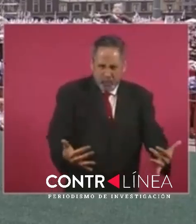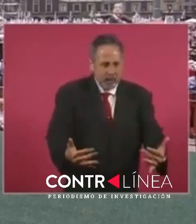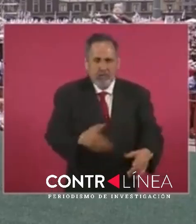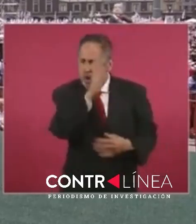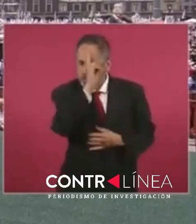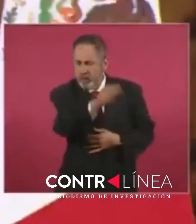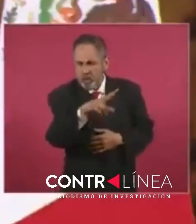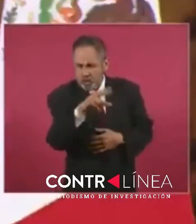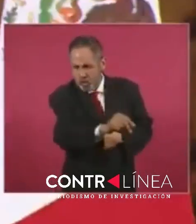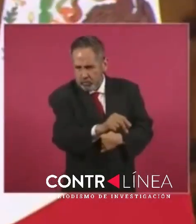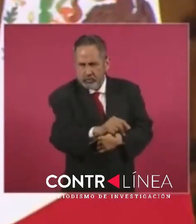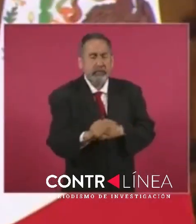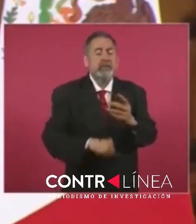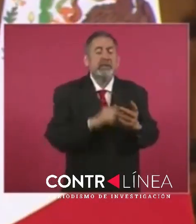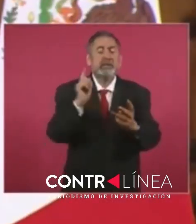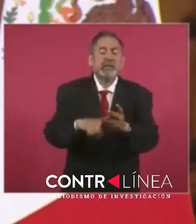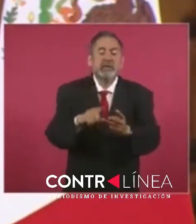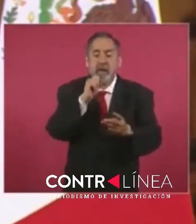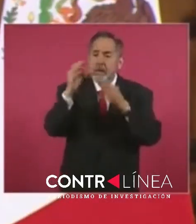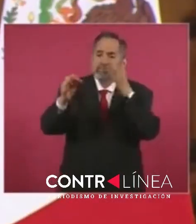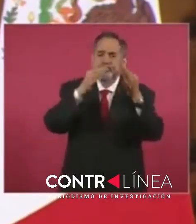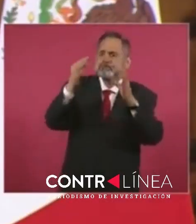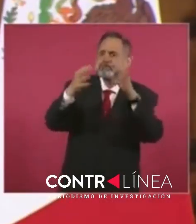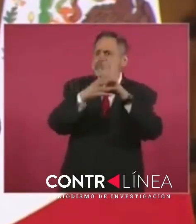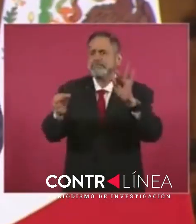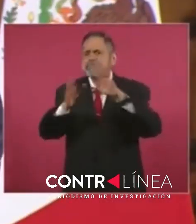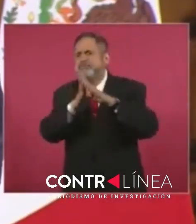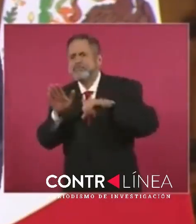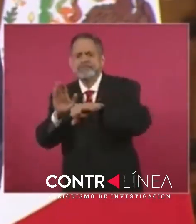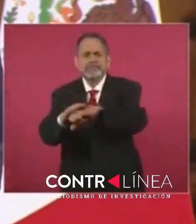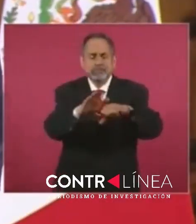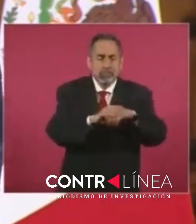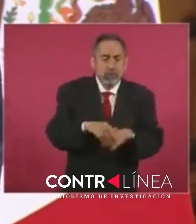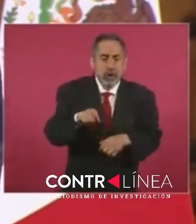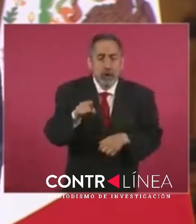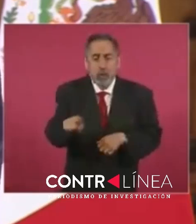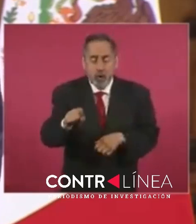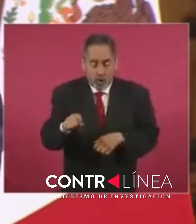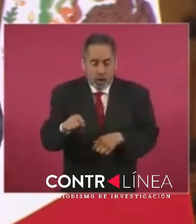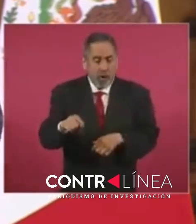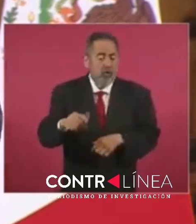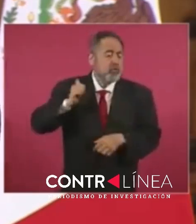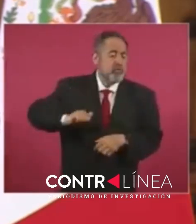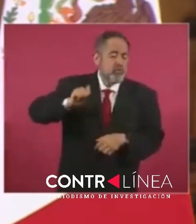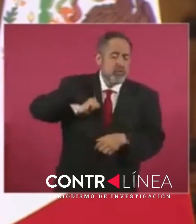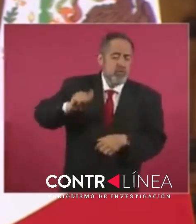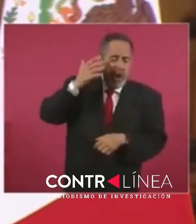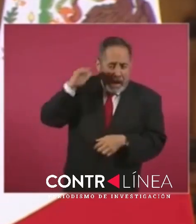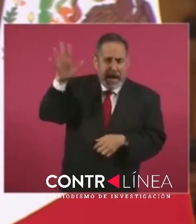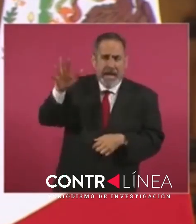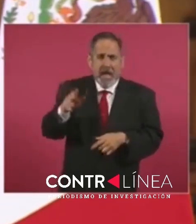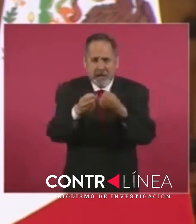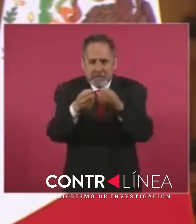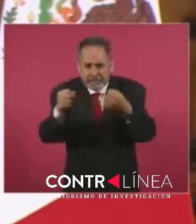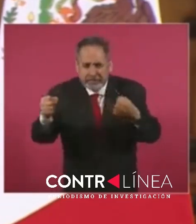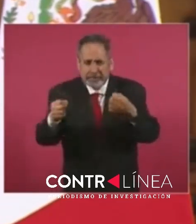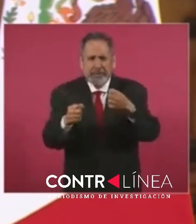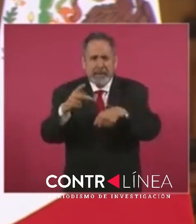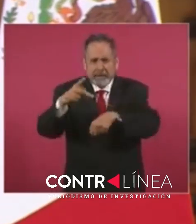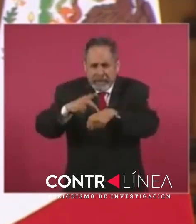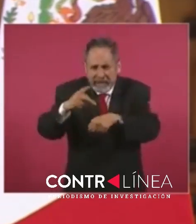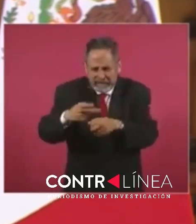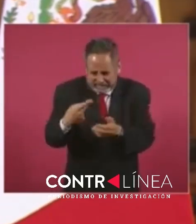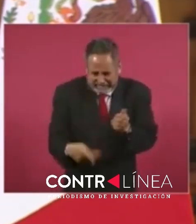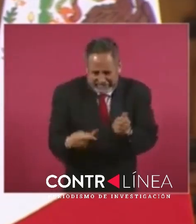una campaña para recuperar piezas arqueológicas y documentos históricos del país